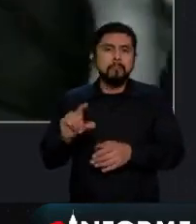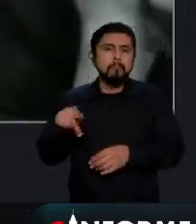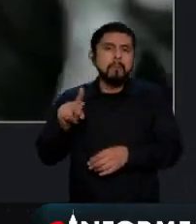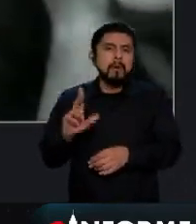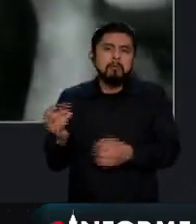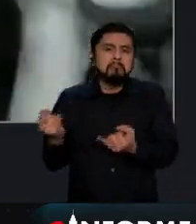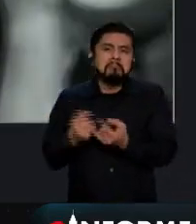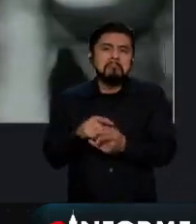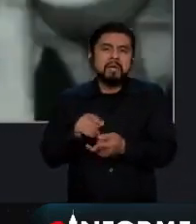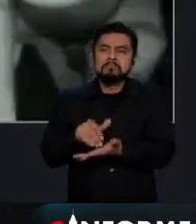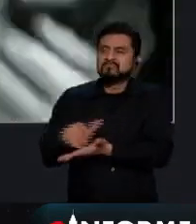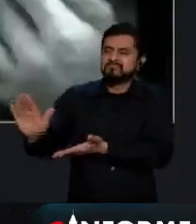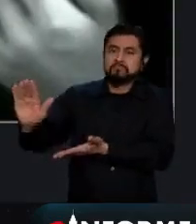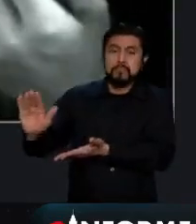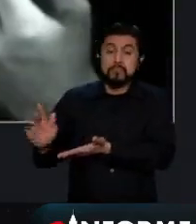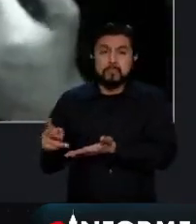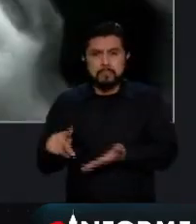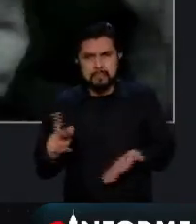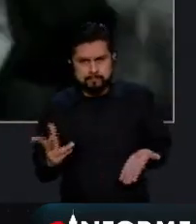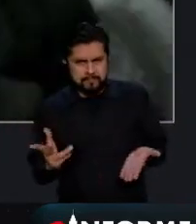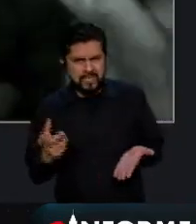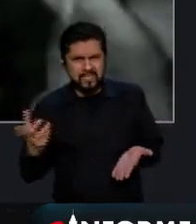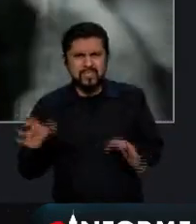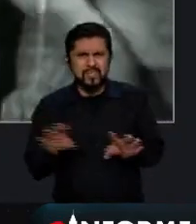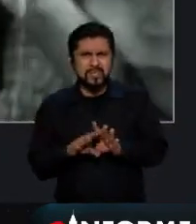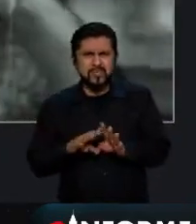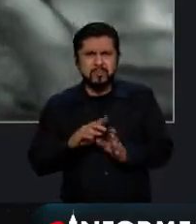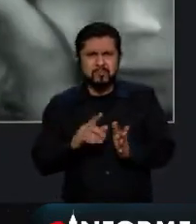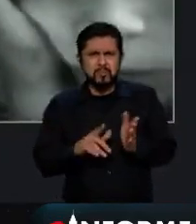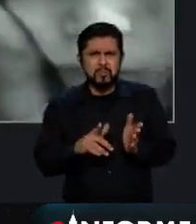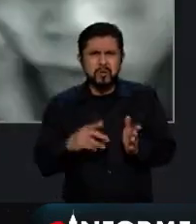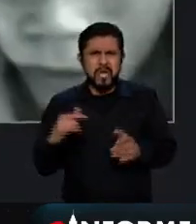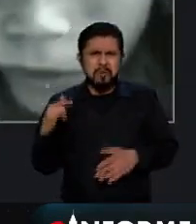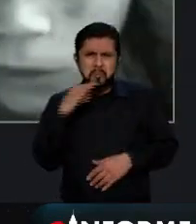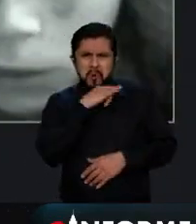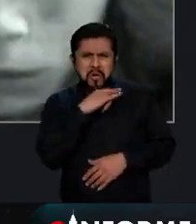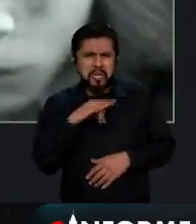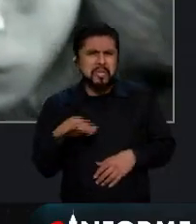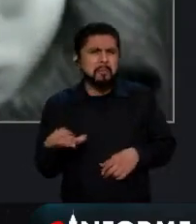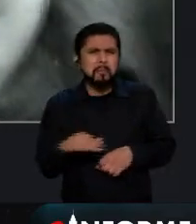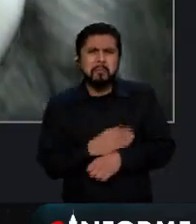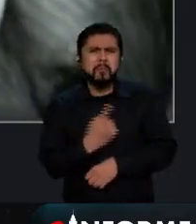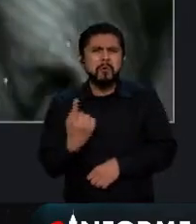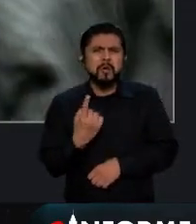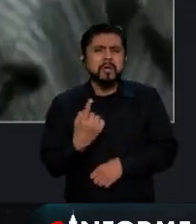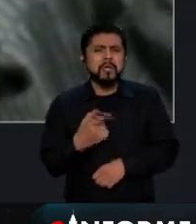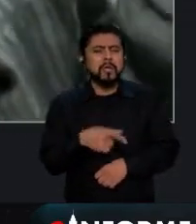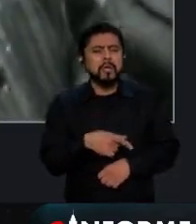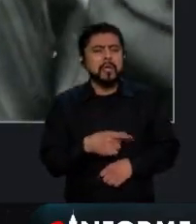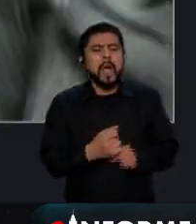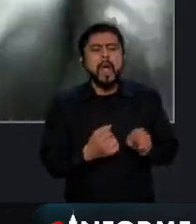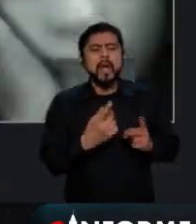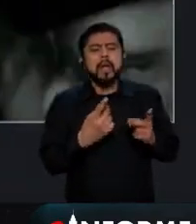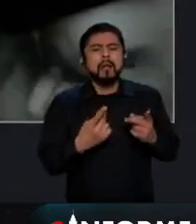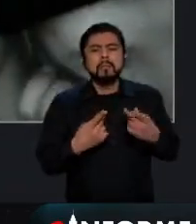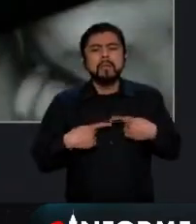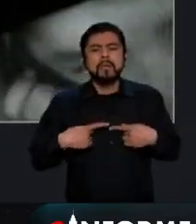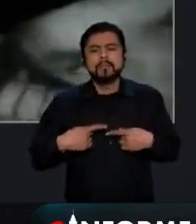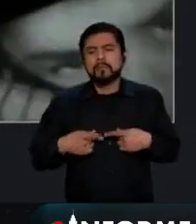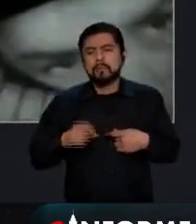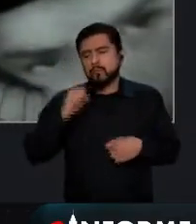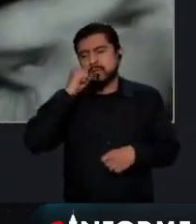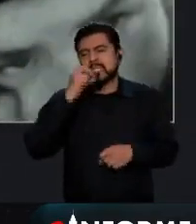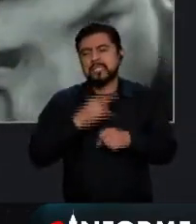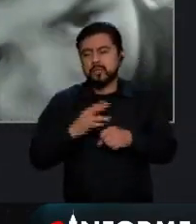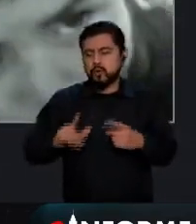al asunto, es tan es hipócrita que obviamente se aplica con tentillo, sea del funcionario de la Secretaría